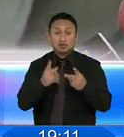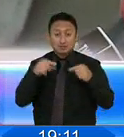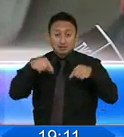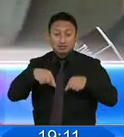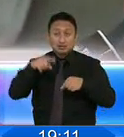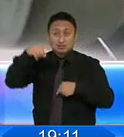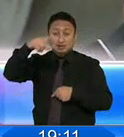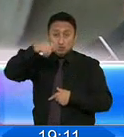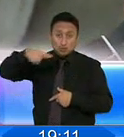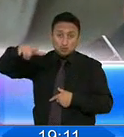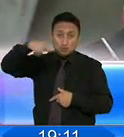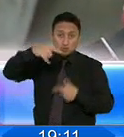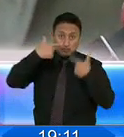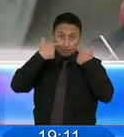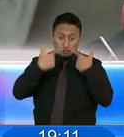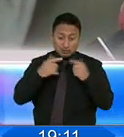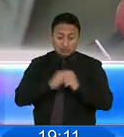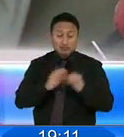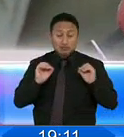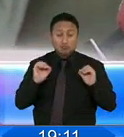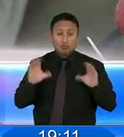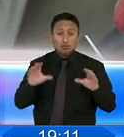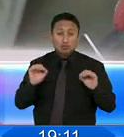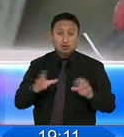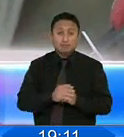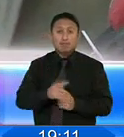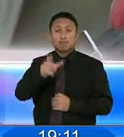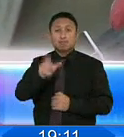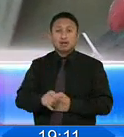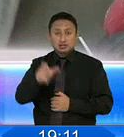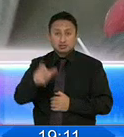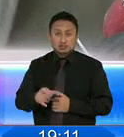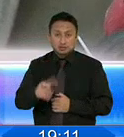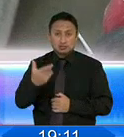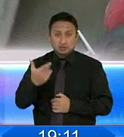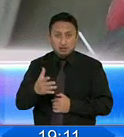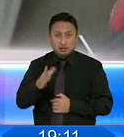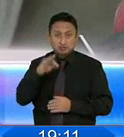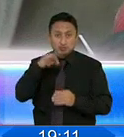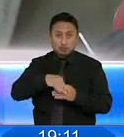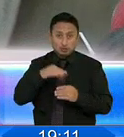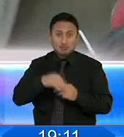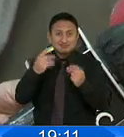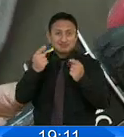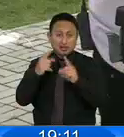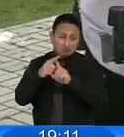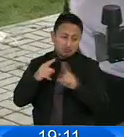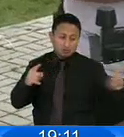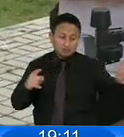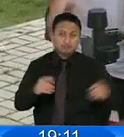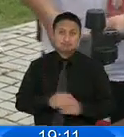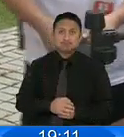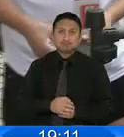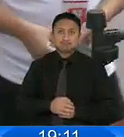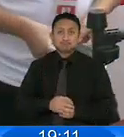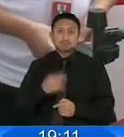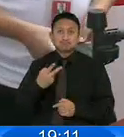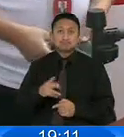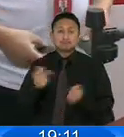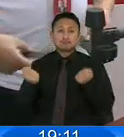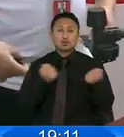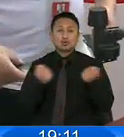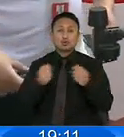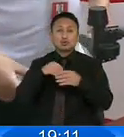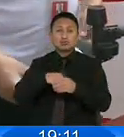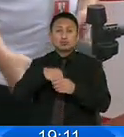estaremos mandando audios que la ciudadanía, una vez tomada el voto, salga inmediatamente. Los controles también se efectuarán fuera de